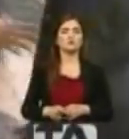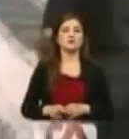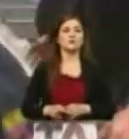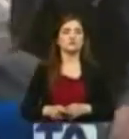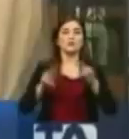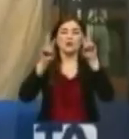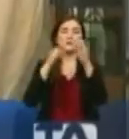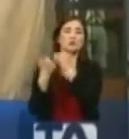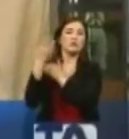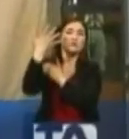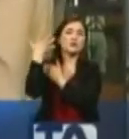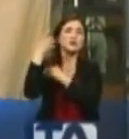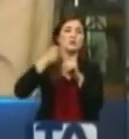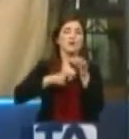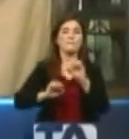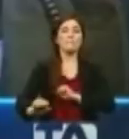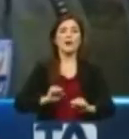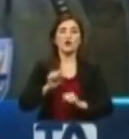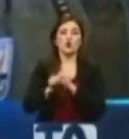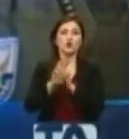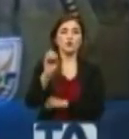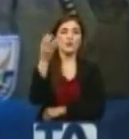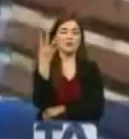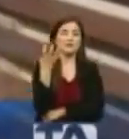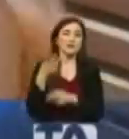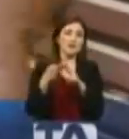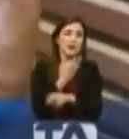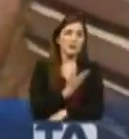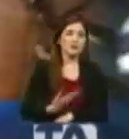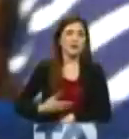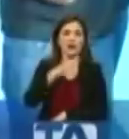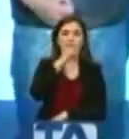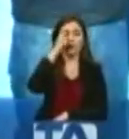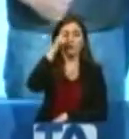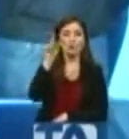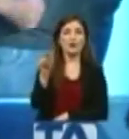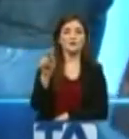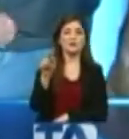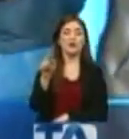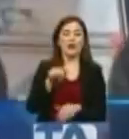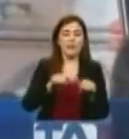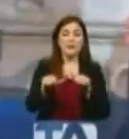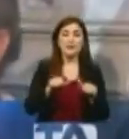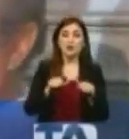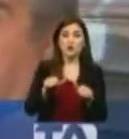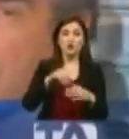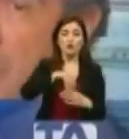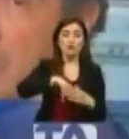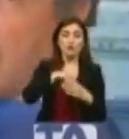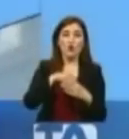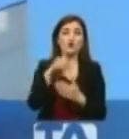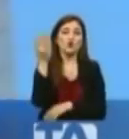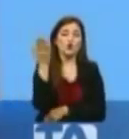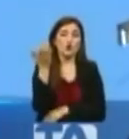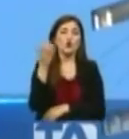El tema se remonta a mayo de 2014, cuando el expresidente Correa decidió traspasar la administración del Fondo de